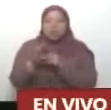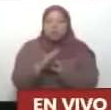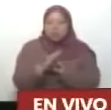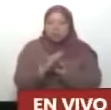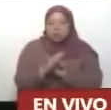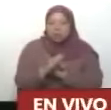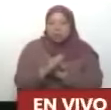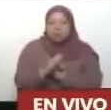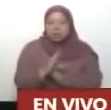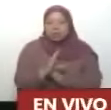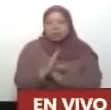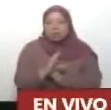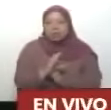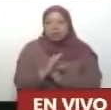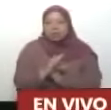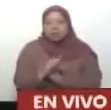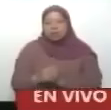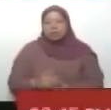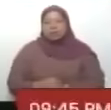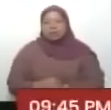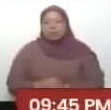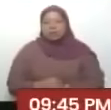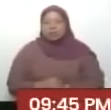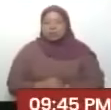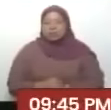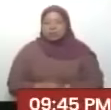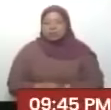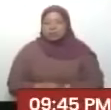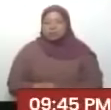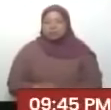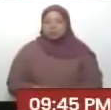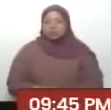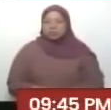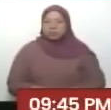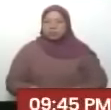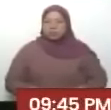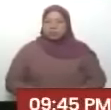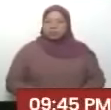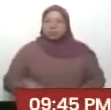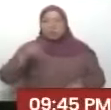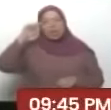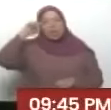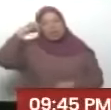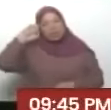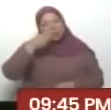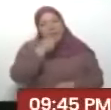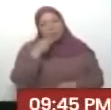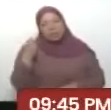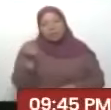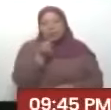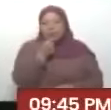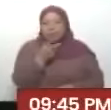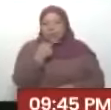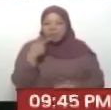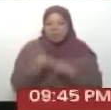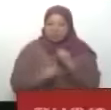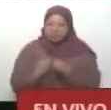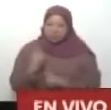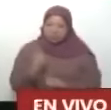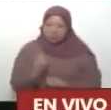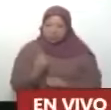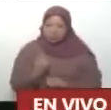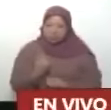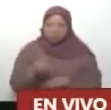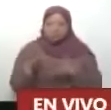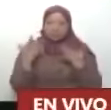cosa de verdad que quedará en el recuerdo más bonito de todas las cosas de que hacemos. Silita,